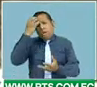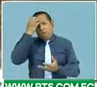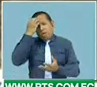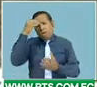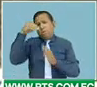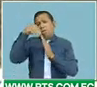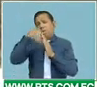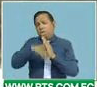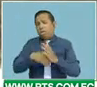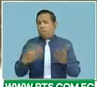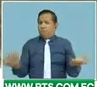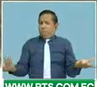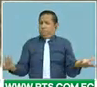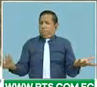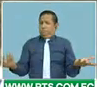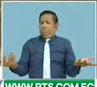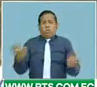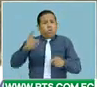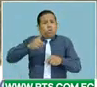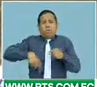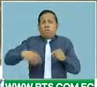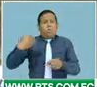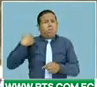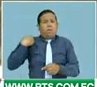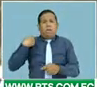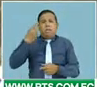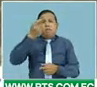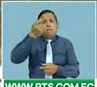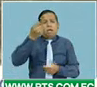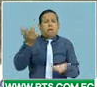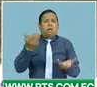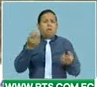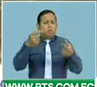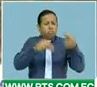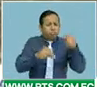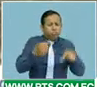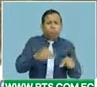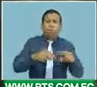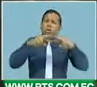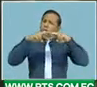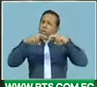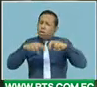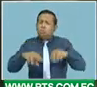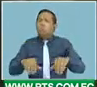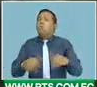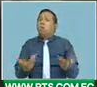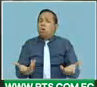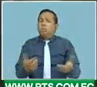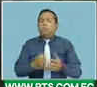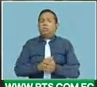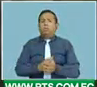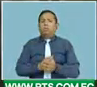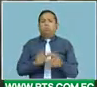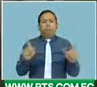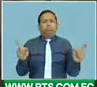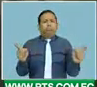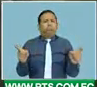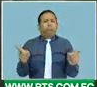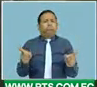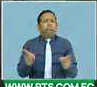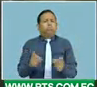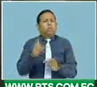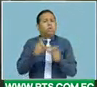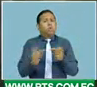disminuir porque no tenemos presupuesto para laboratorios, para investigación. Disminuiríamos la capacidad de matrícula de la